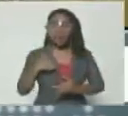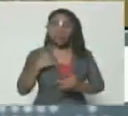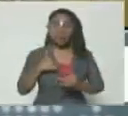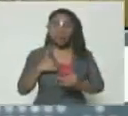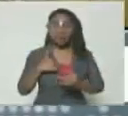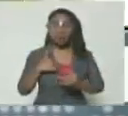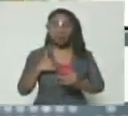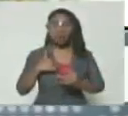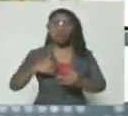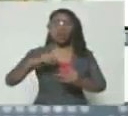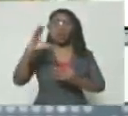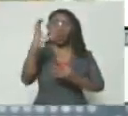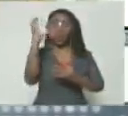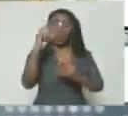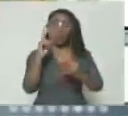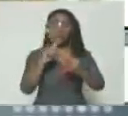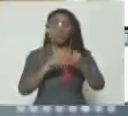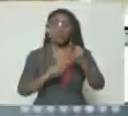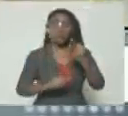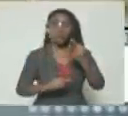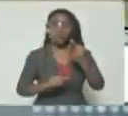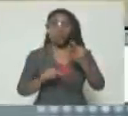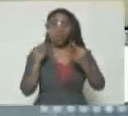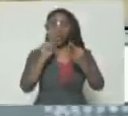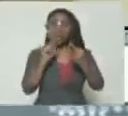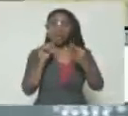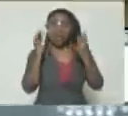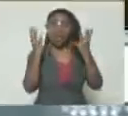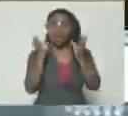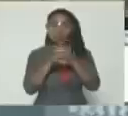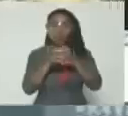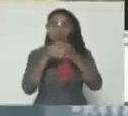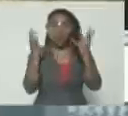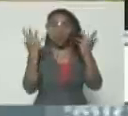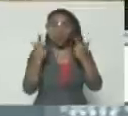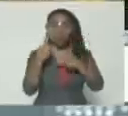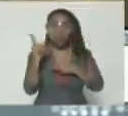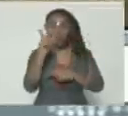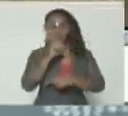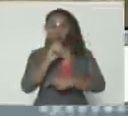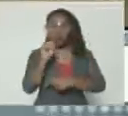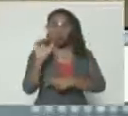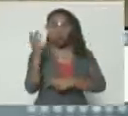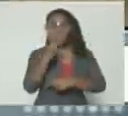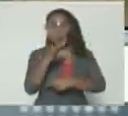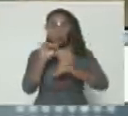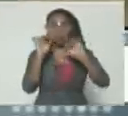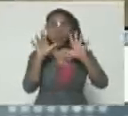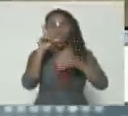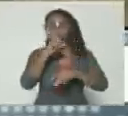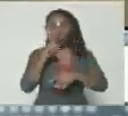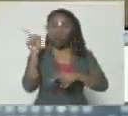y Colombia. Y ese rebaño es producto de un trabajo que ya lleva más de 10 años,